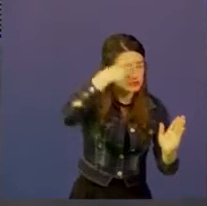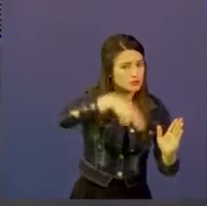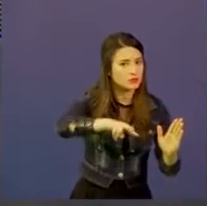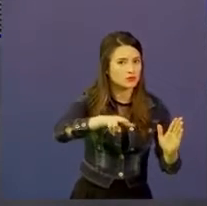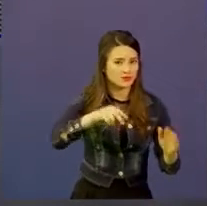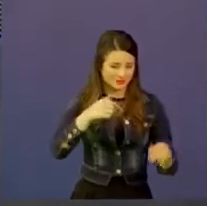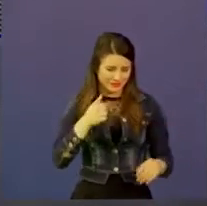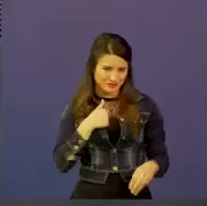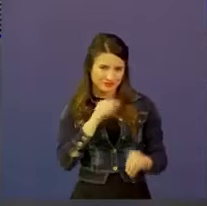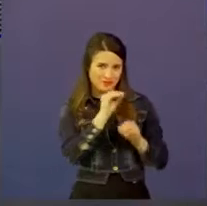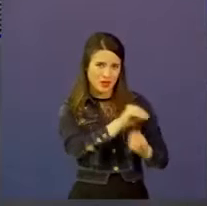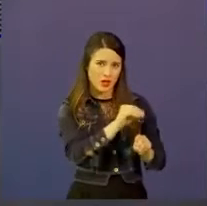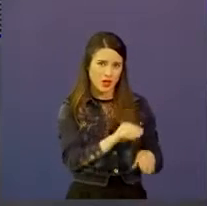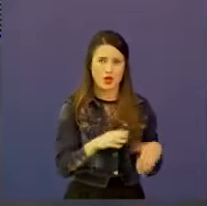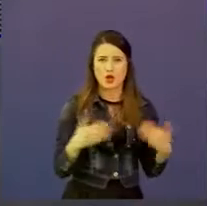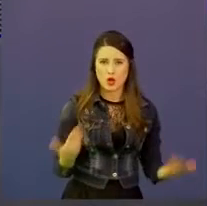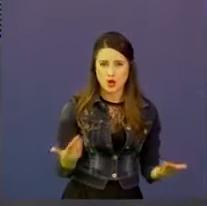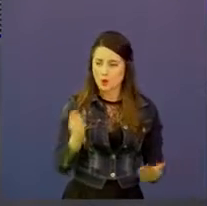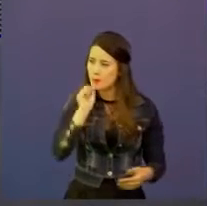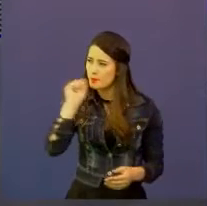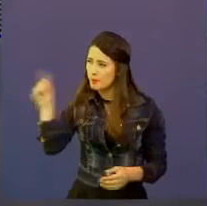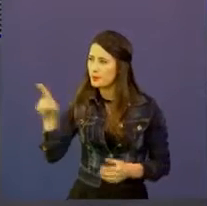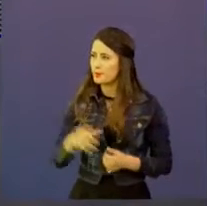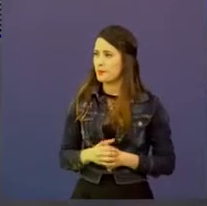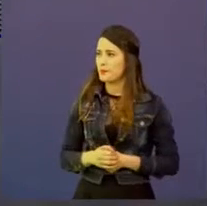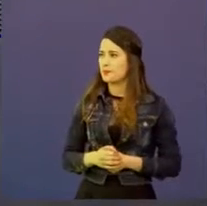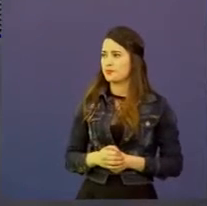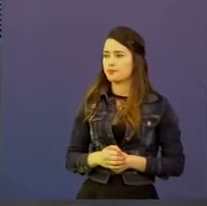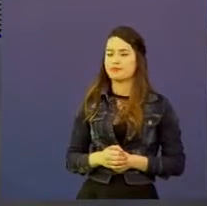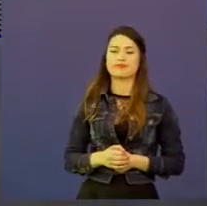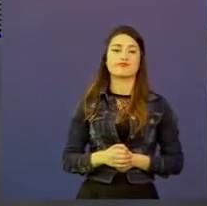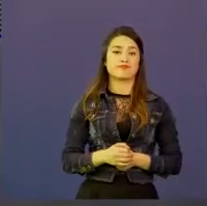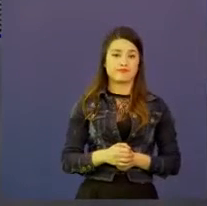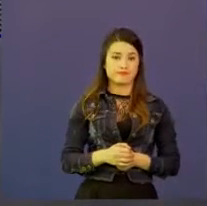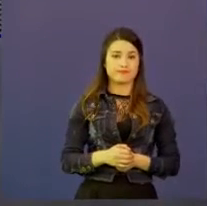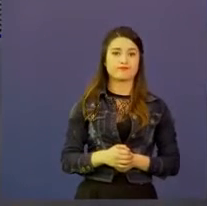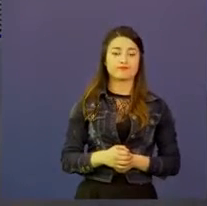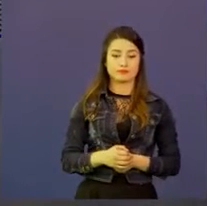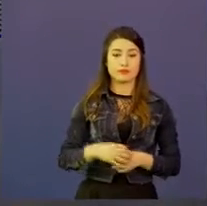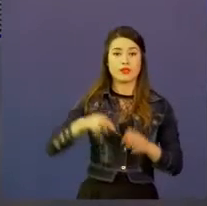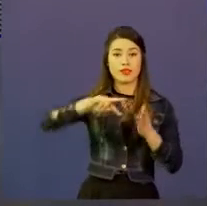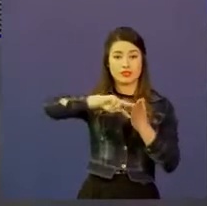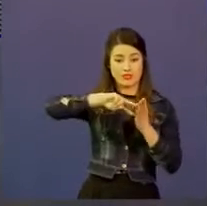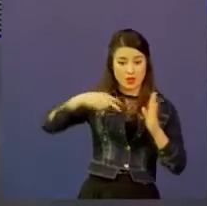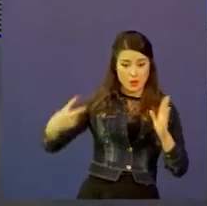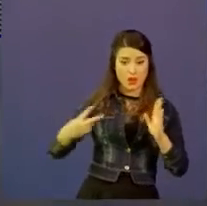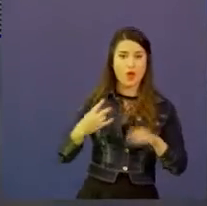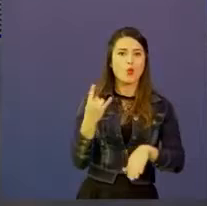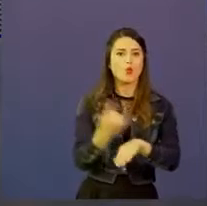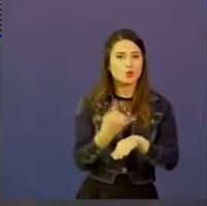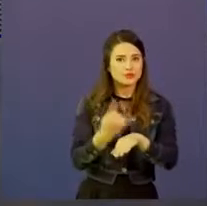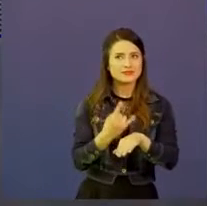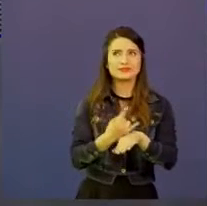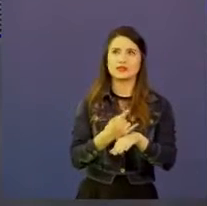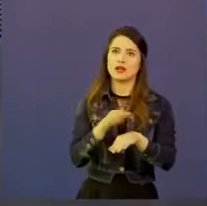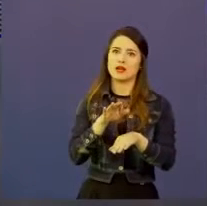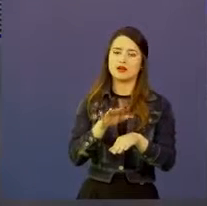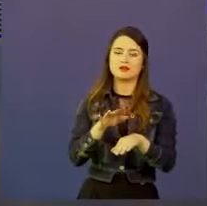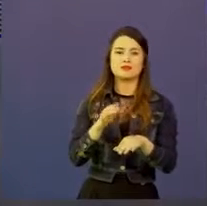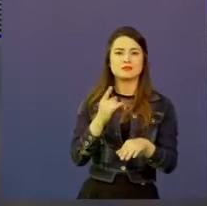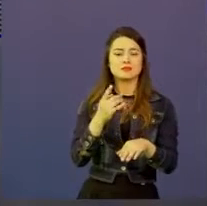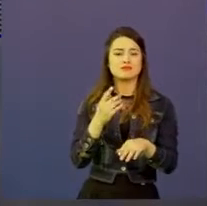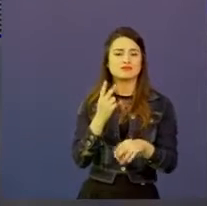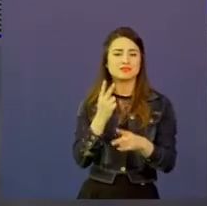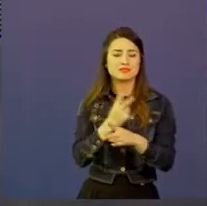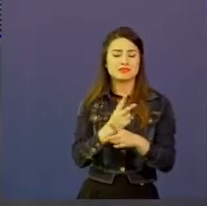oportunidad que tenemos con la tecnología. Así es, definitivamente la tecnología hay que abordarla como una herramienta de desarrollo y no le debemos tener como ese miedo